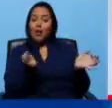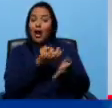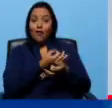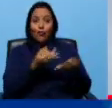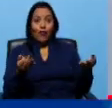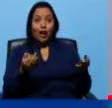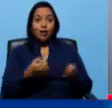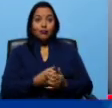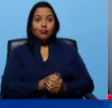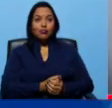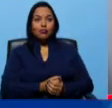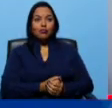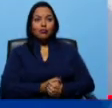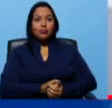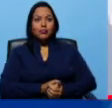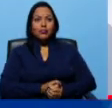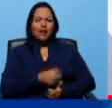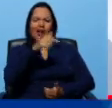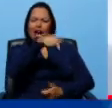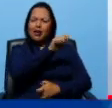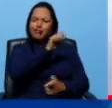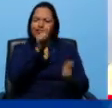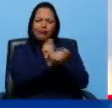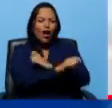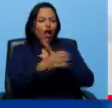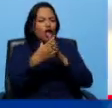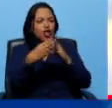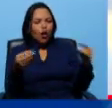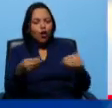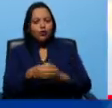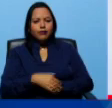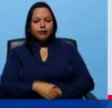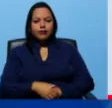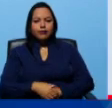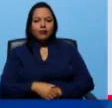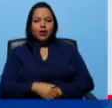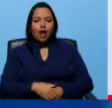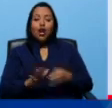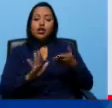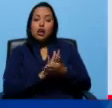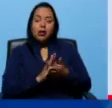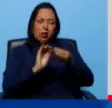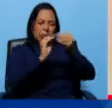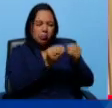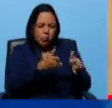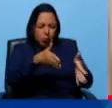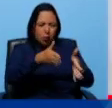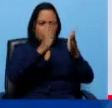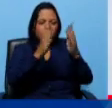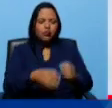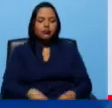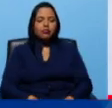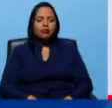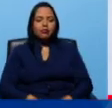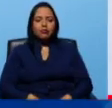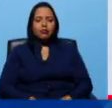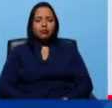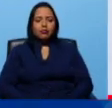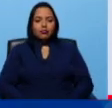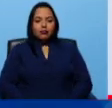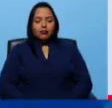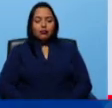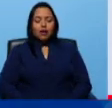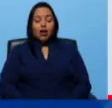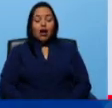perfecta. Aquí se transformó todo en la infraestructura. Con apoyo,